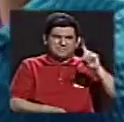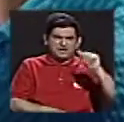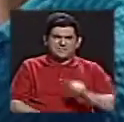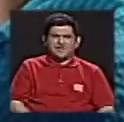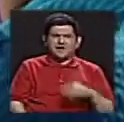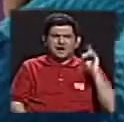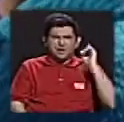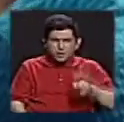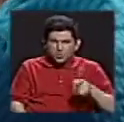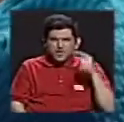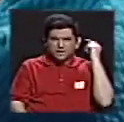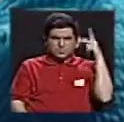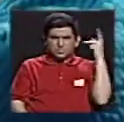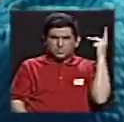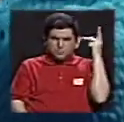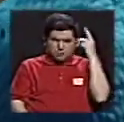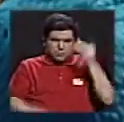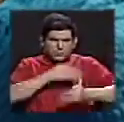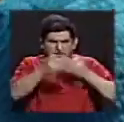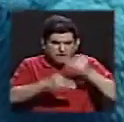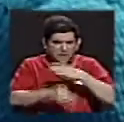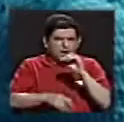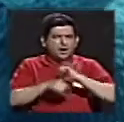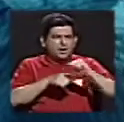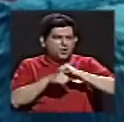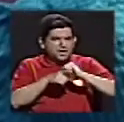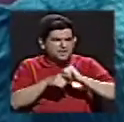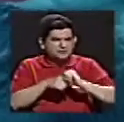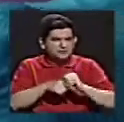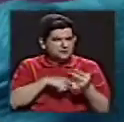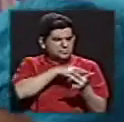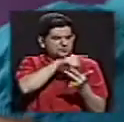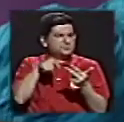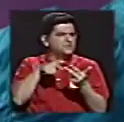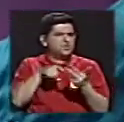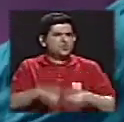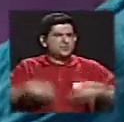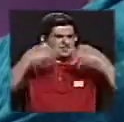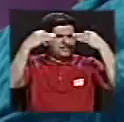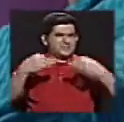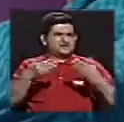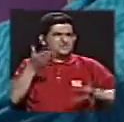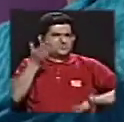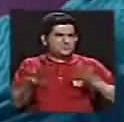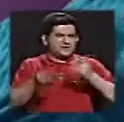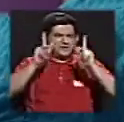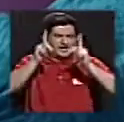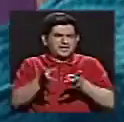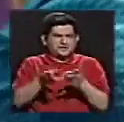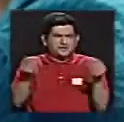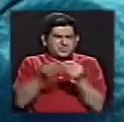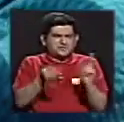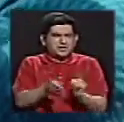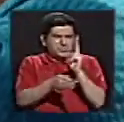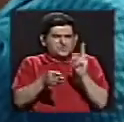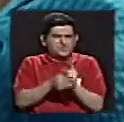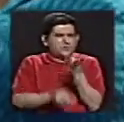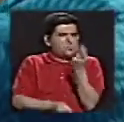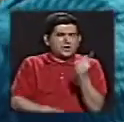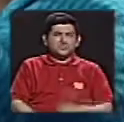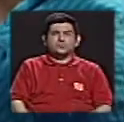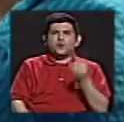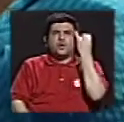una política o ha sido un proceso de una capacitación? ¿Cuánto es una decisión de quien produce utilizar? Yo siento que